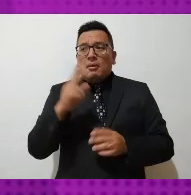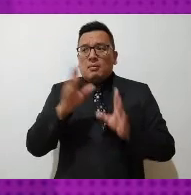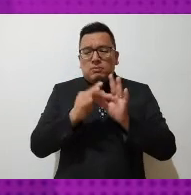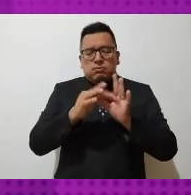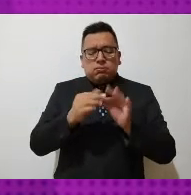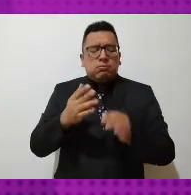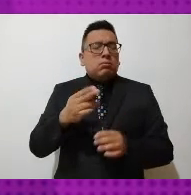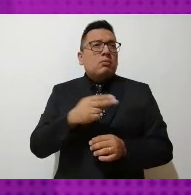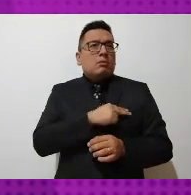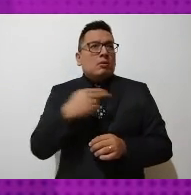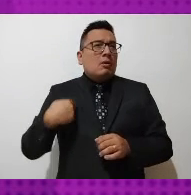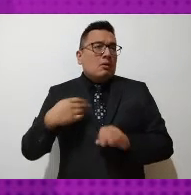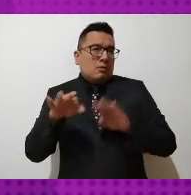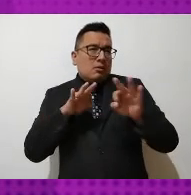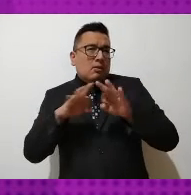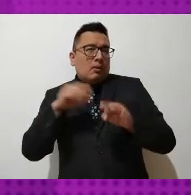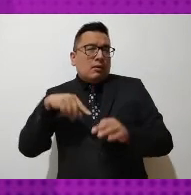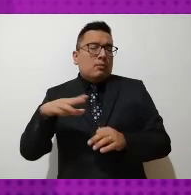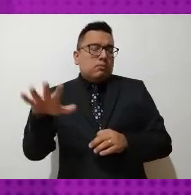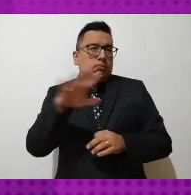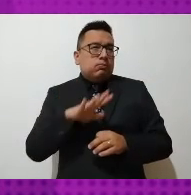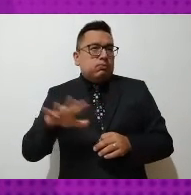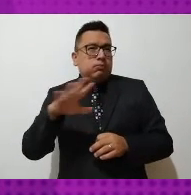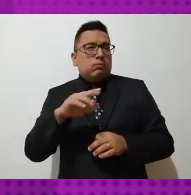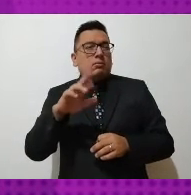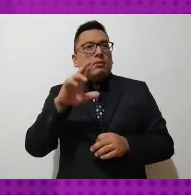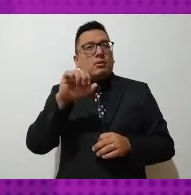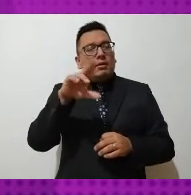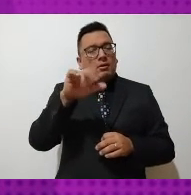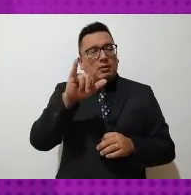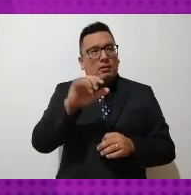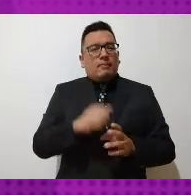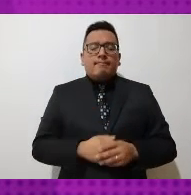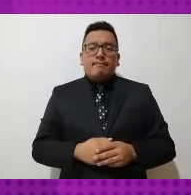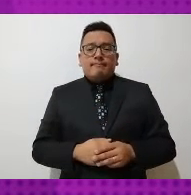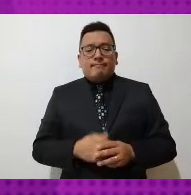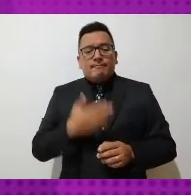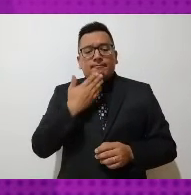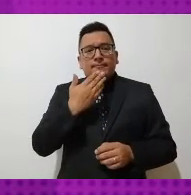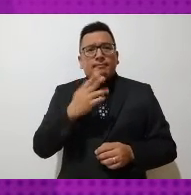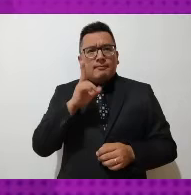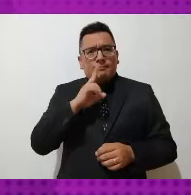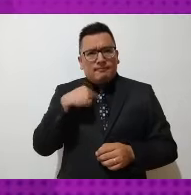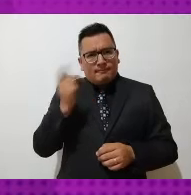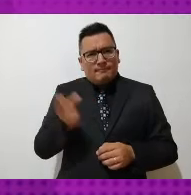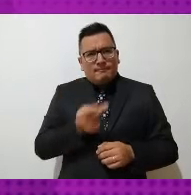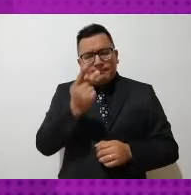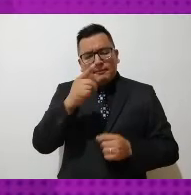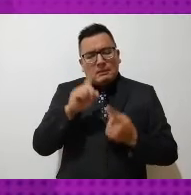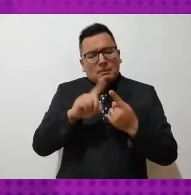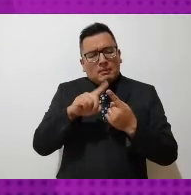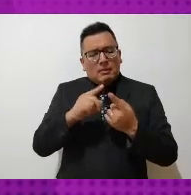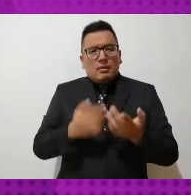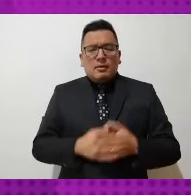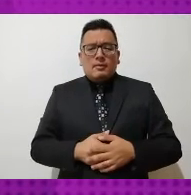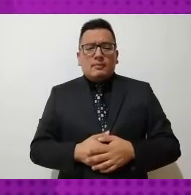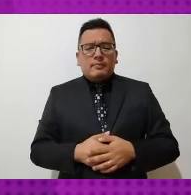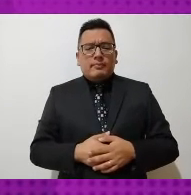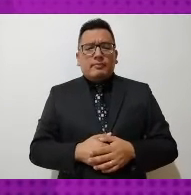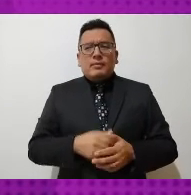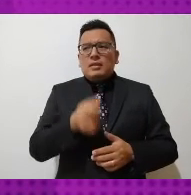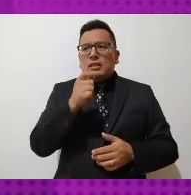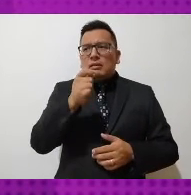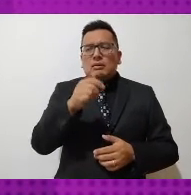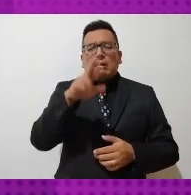el trabajo que hacen las y los consejeros asociados a RENACERI. Muy bien, yo empezaría preguntándote en esta ocasión, ¿qué